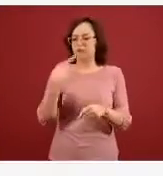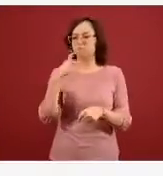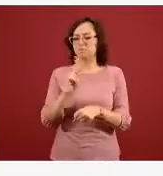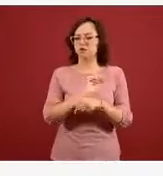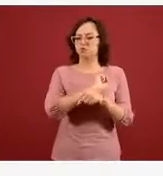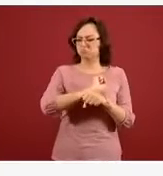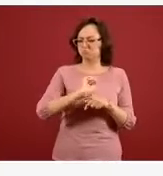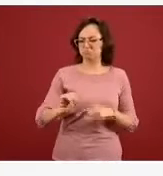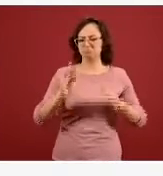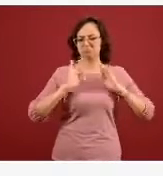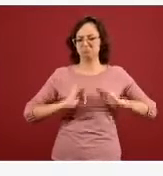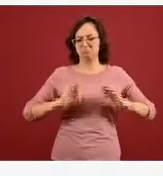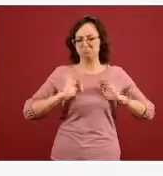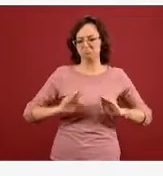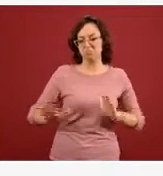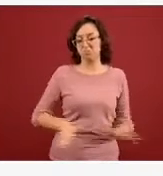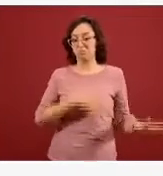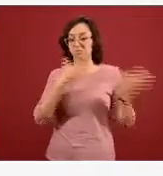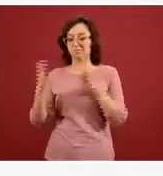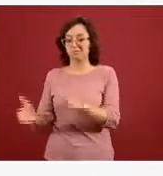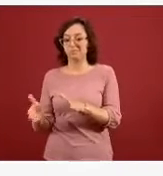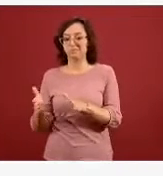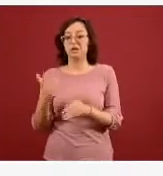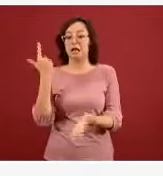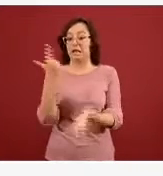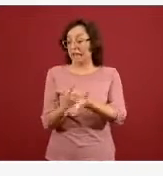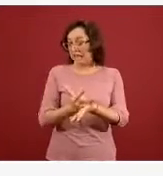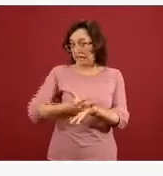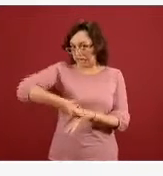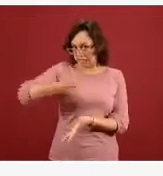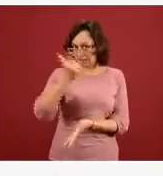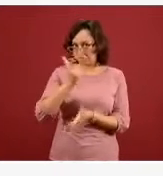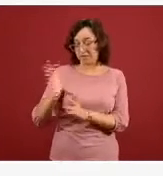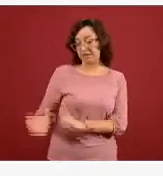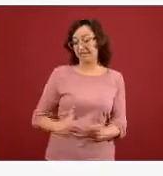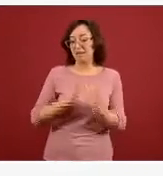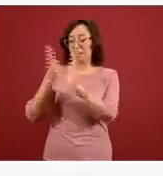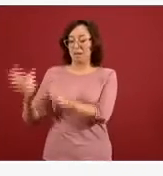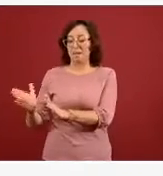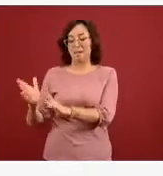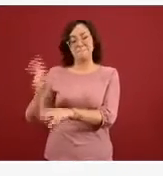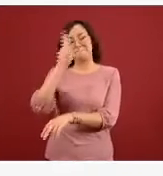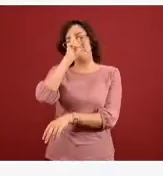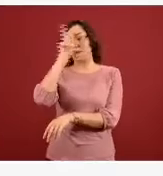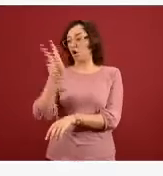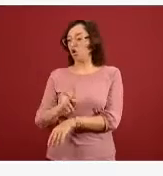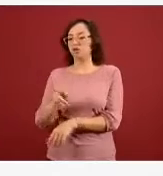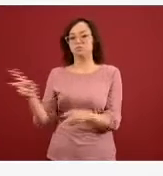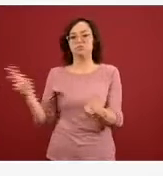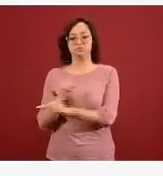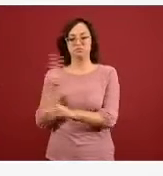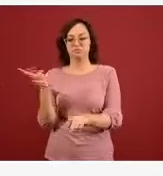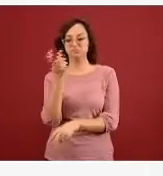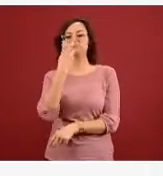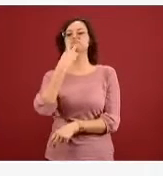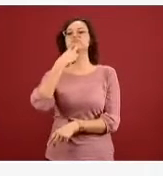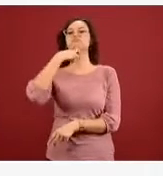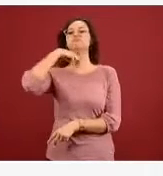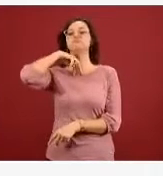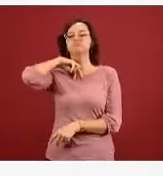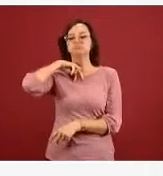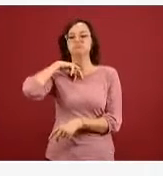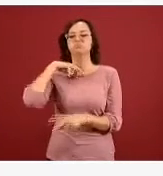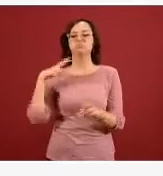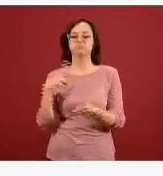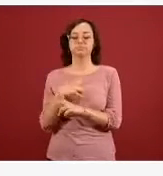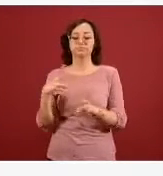aquí les recuerdo que esto es de los que suman 3.441. Es decir, no quiere decir que en este momento,